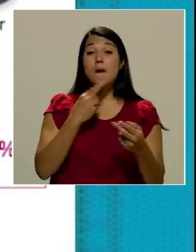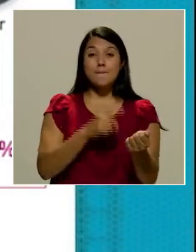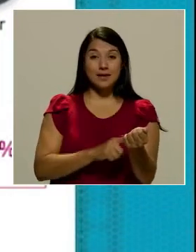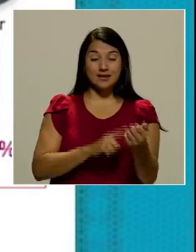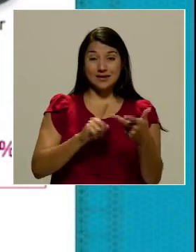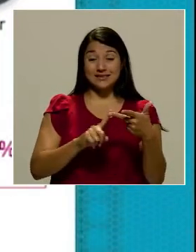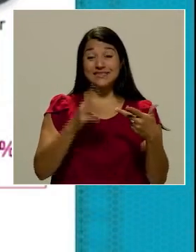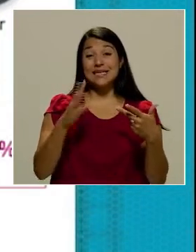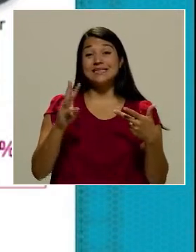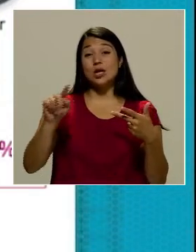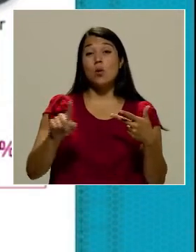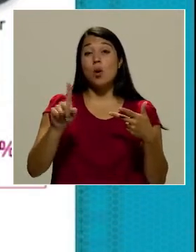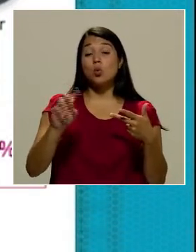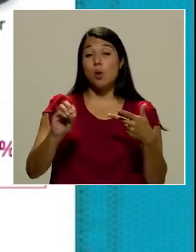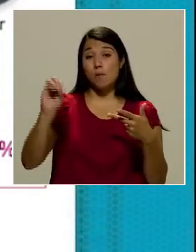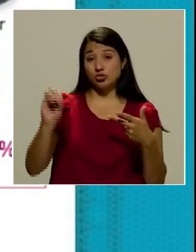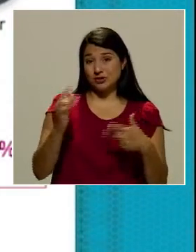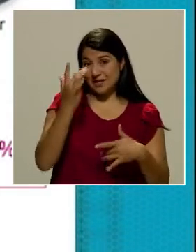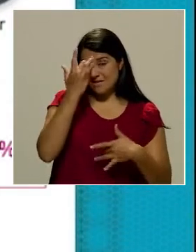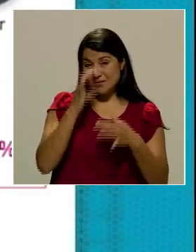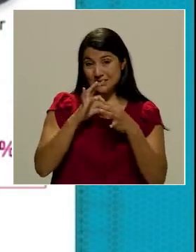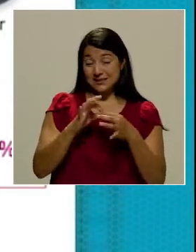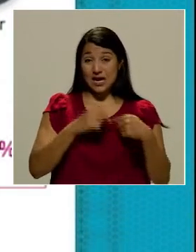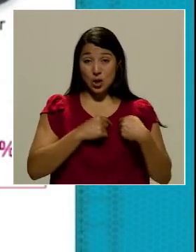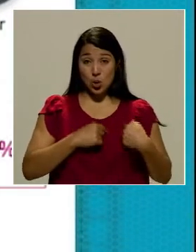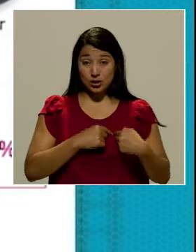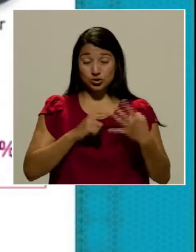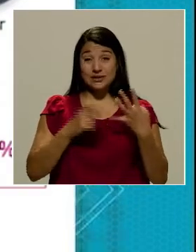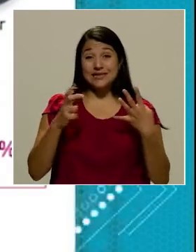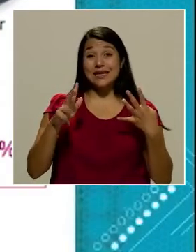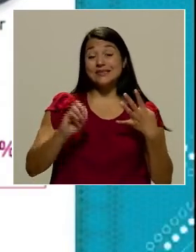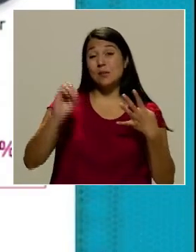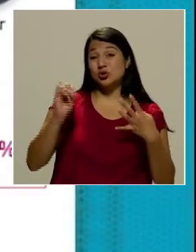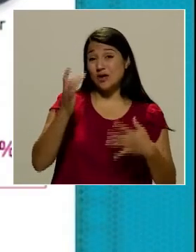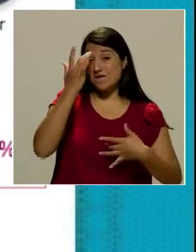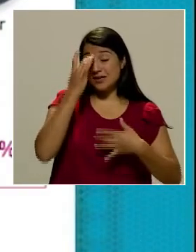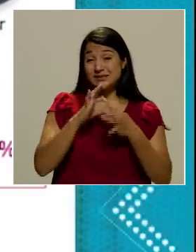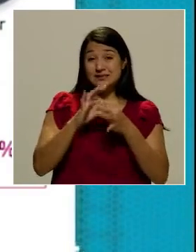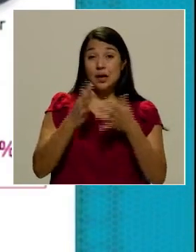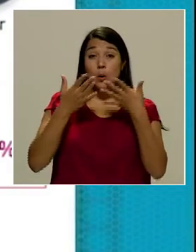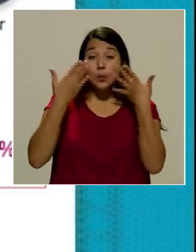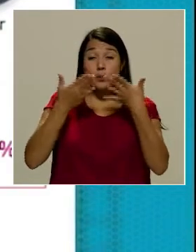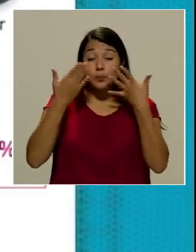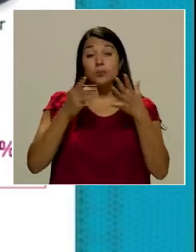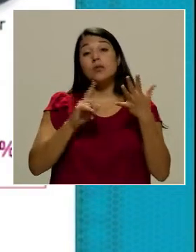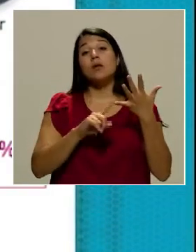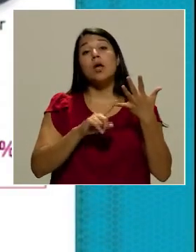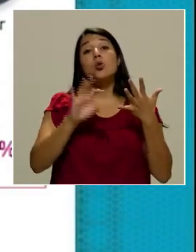un 16,1% de enfermedades del corazón, un 13% de enfermedades respiratorias y